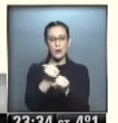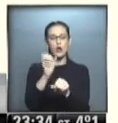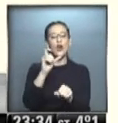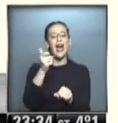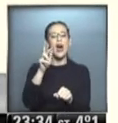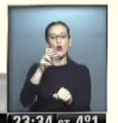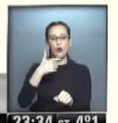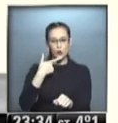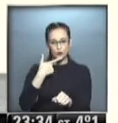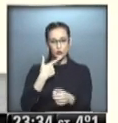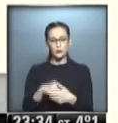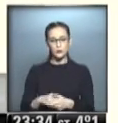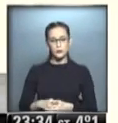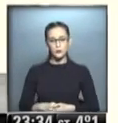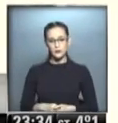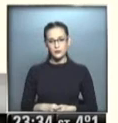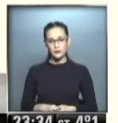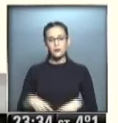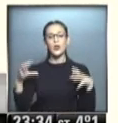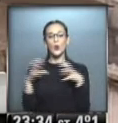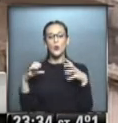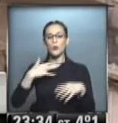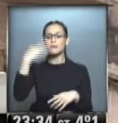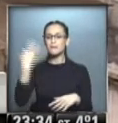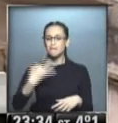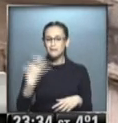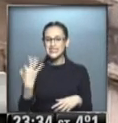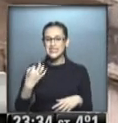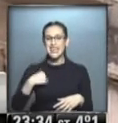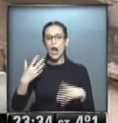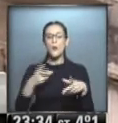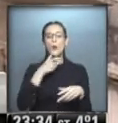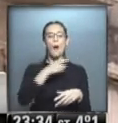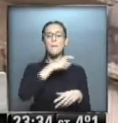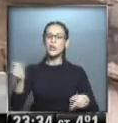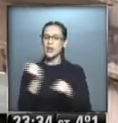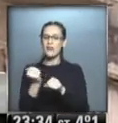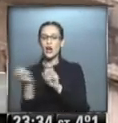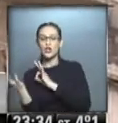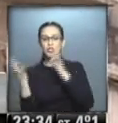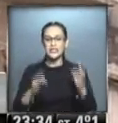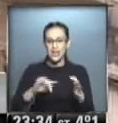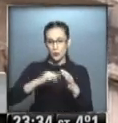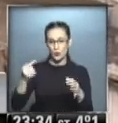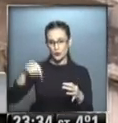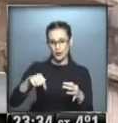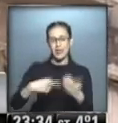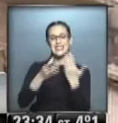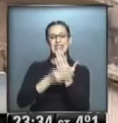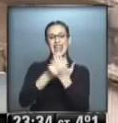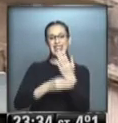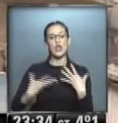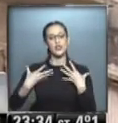tanto, los integrantes del grupo especial de rescate que participó en la remoción de escombros llegó a Buenos Aires y fue recibido por el secretario de